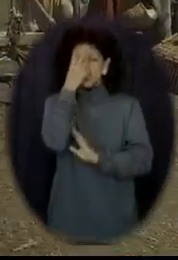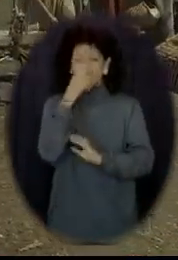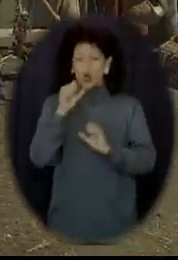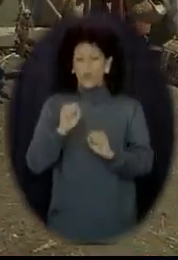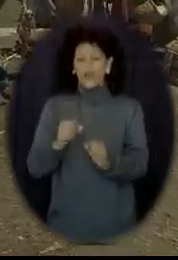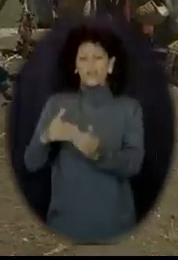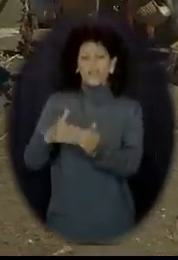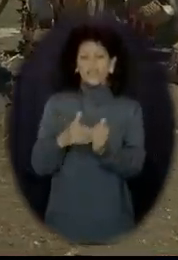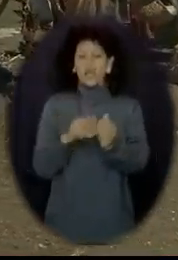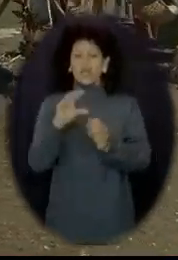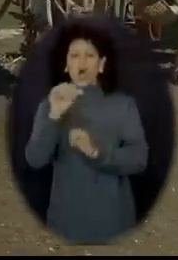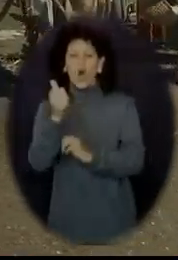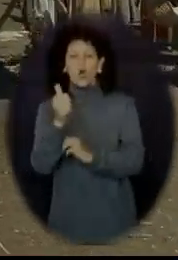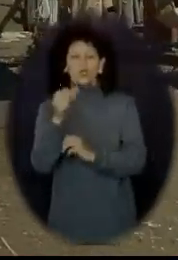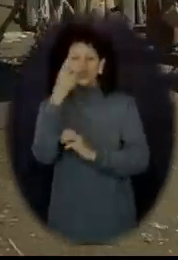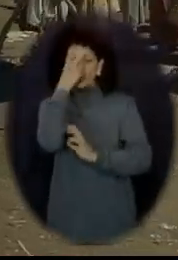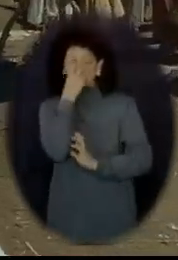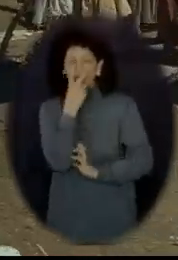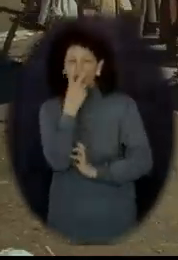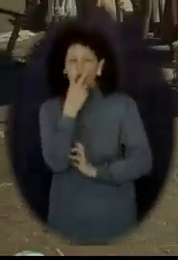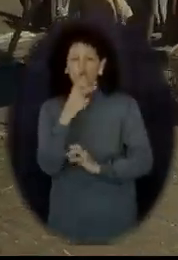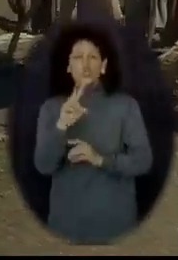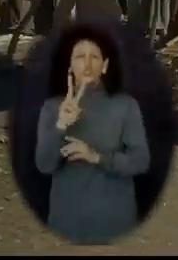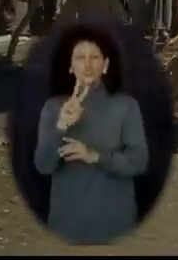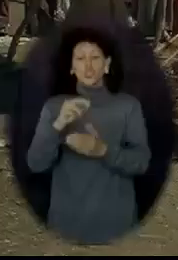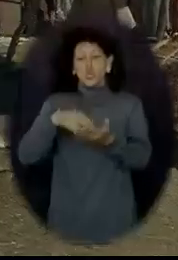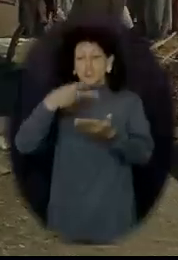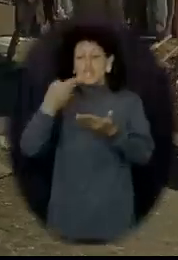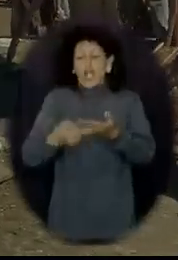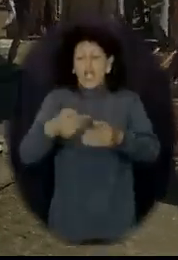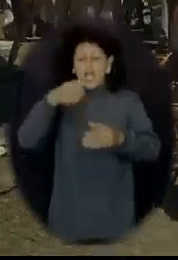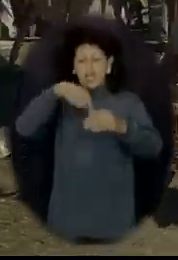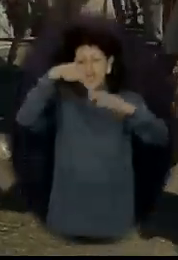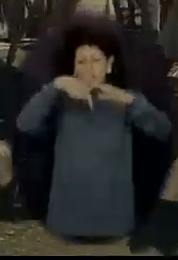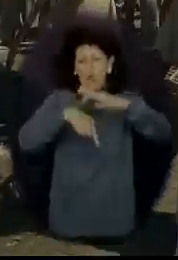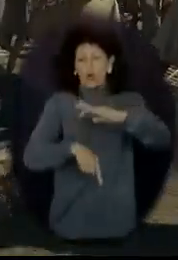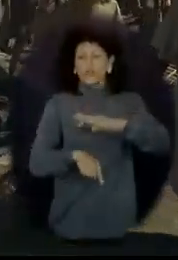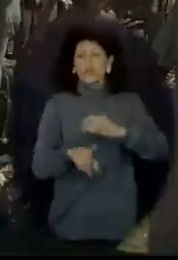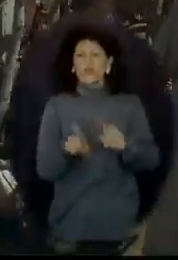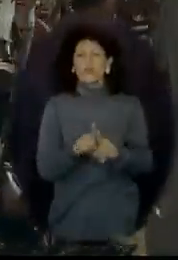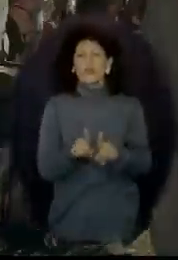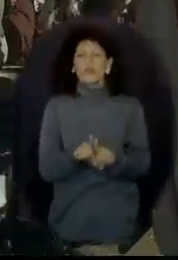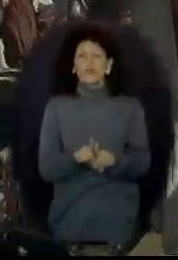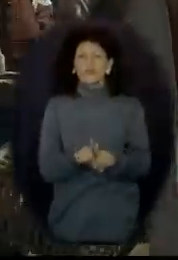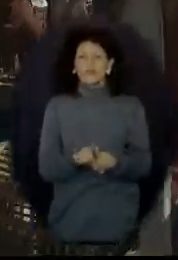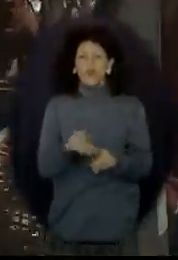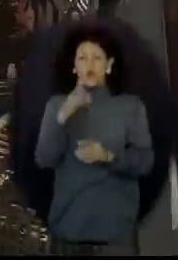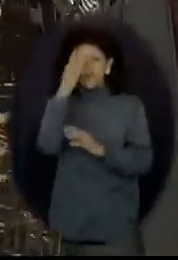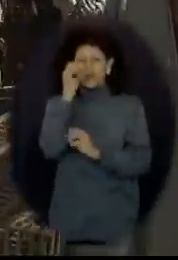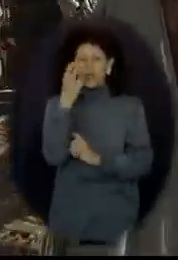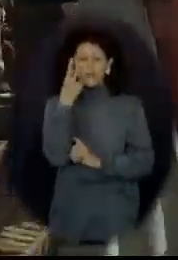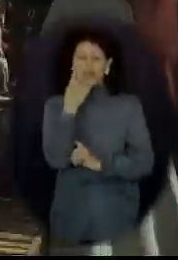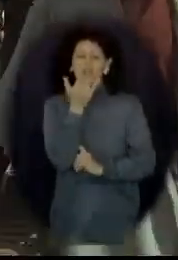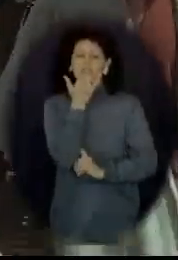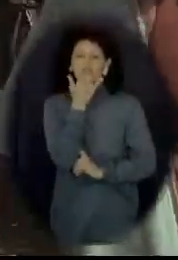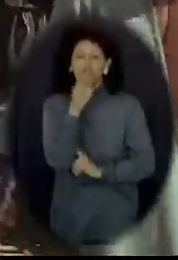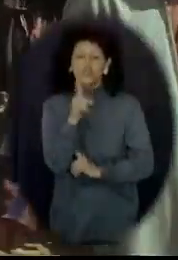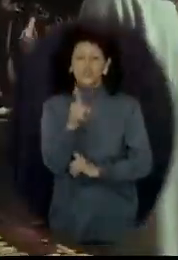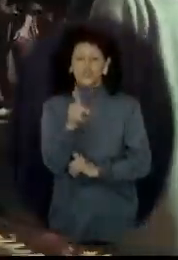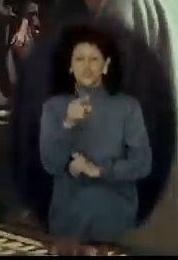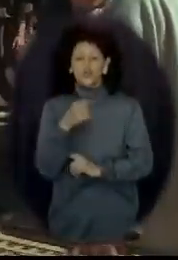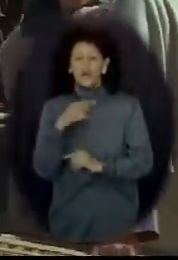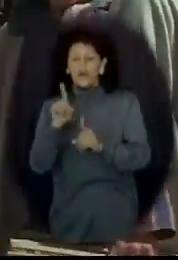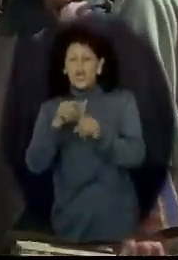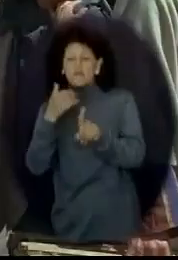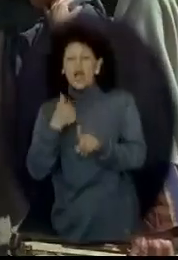¿Acaso un ciego puede servir de guía a otro ciego? ¿No caerán los dos en algún hoyo? ¿Por qué miras la paja que